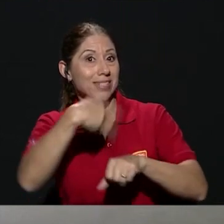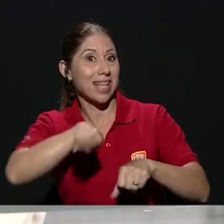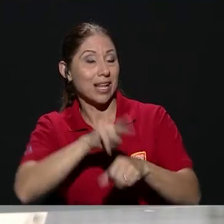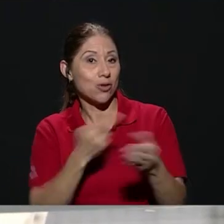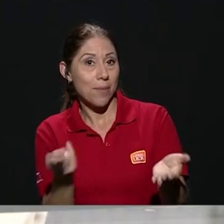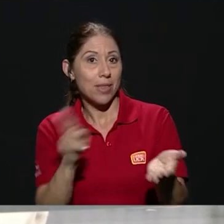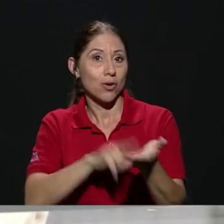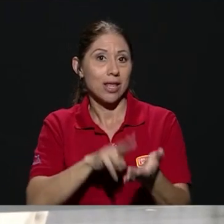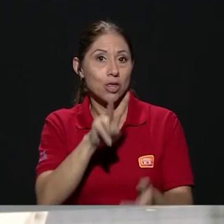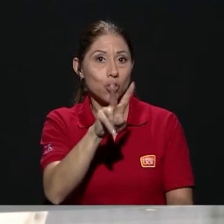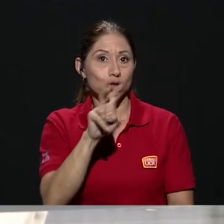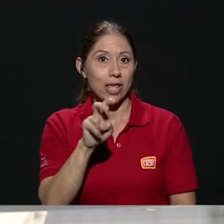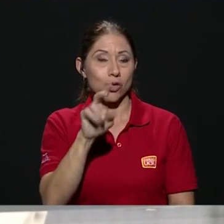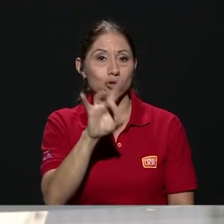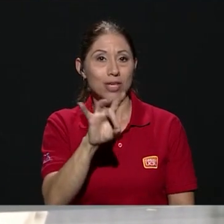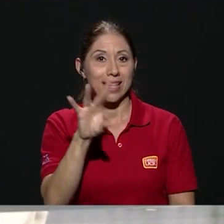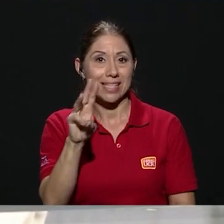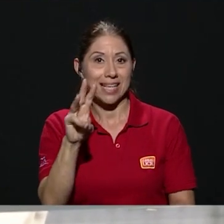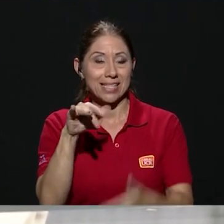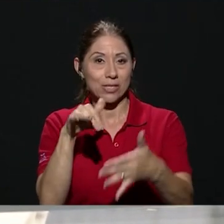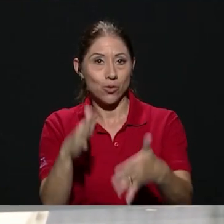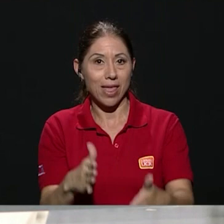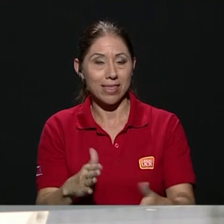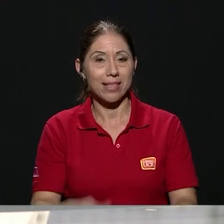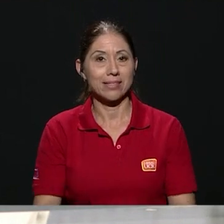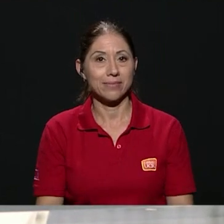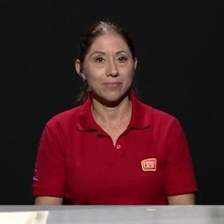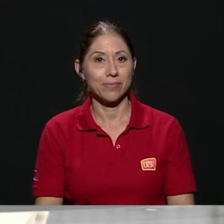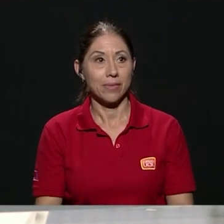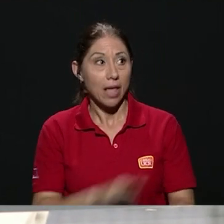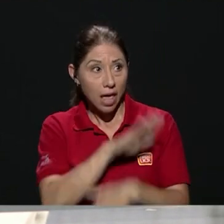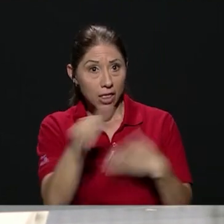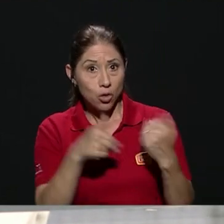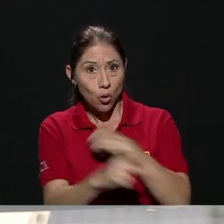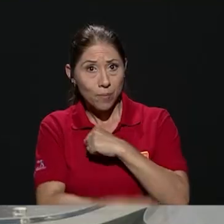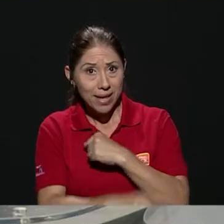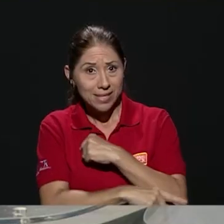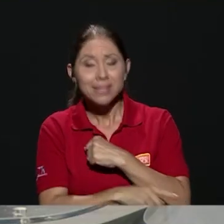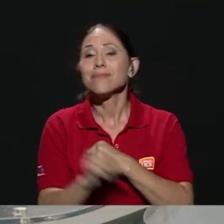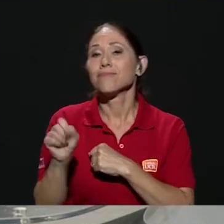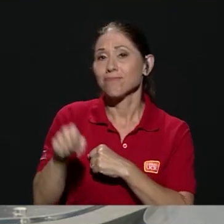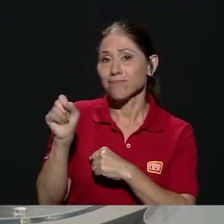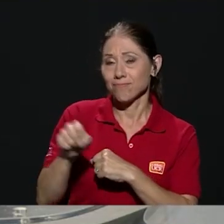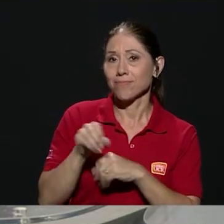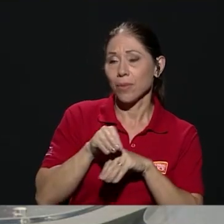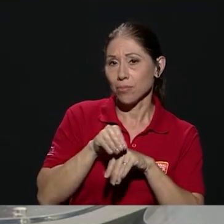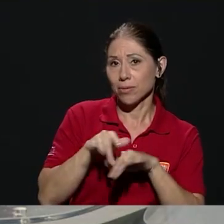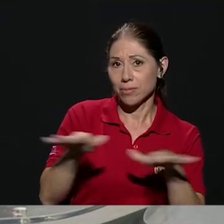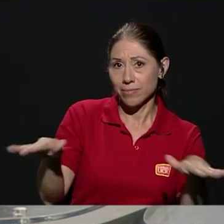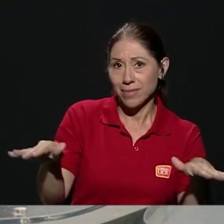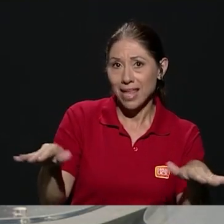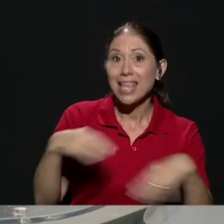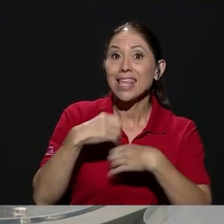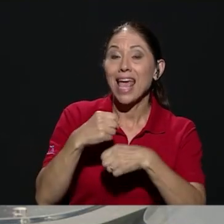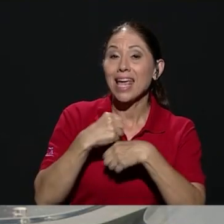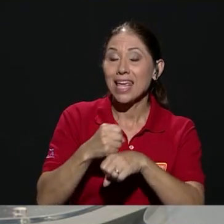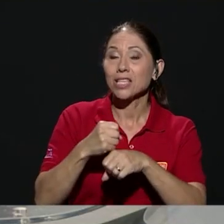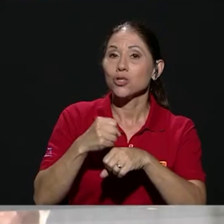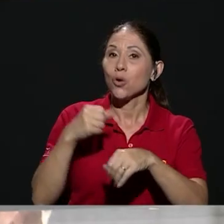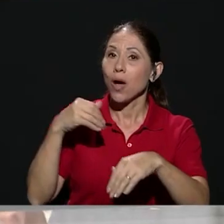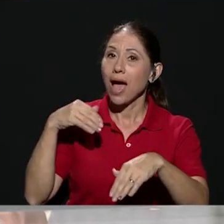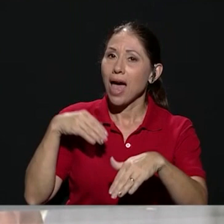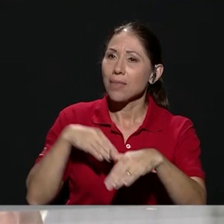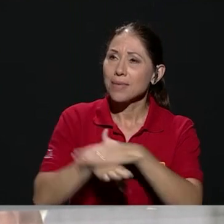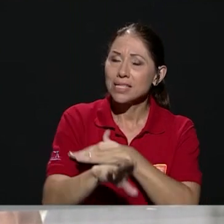vienen los ajustes, 286 estudiantes. Eso es en todo el país. En todo el país. Que han hecho casi admisión